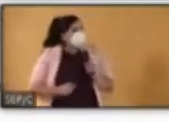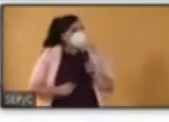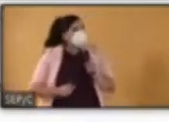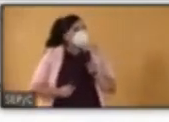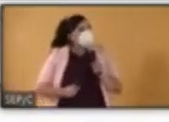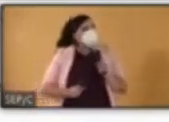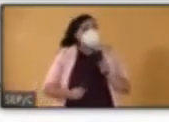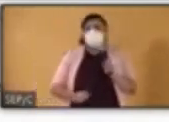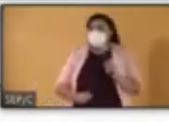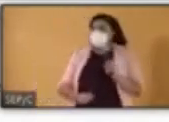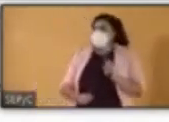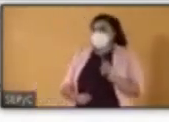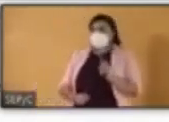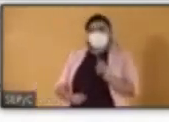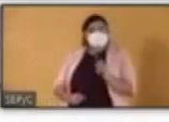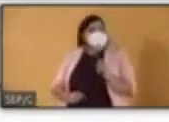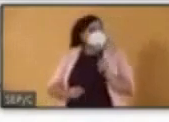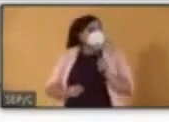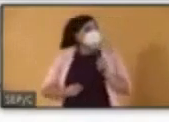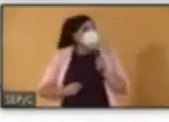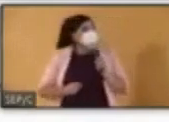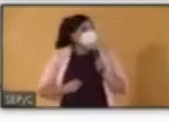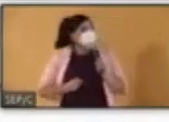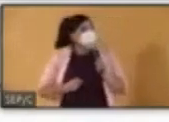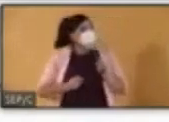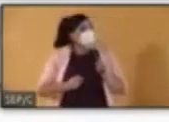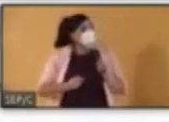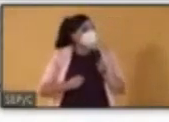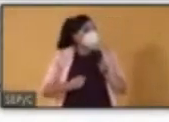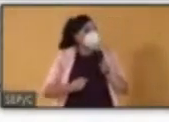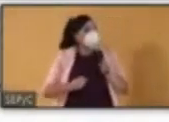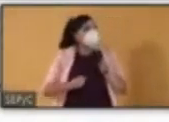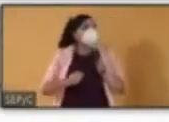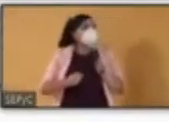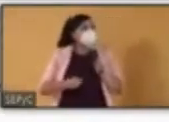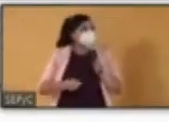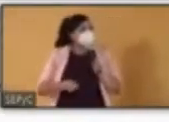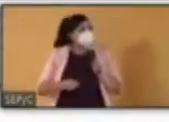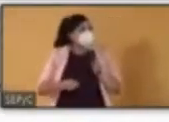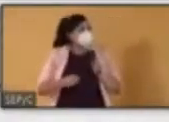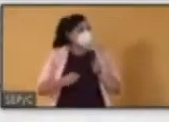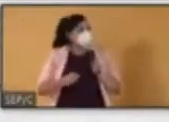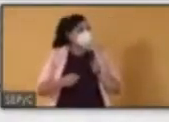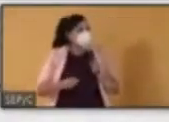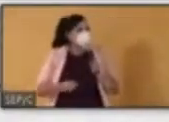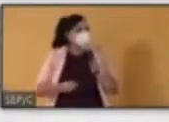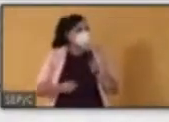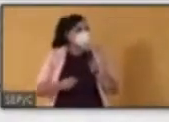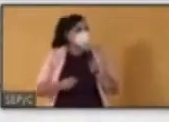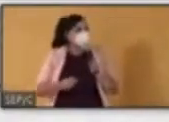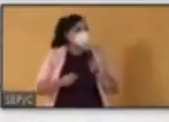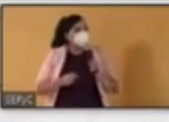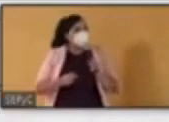Entonces comenzaremos a identificar lo siguiente. Cada módulo se encontraba en